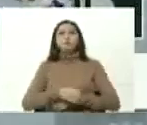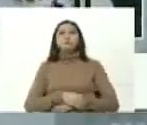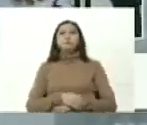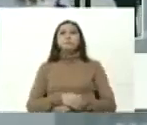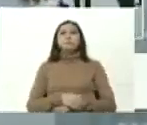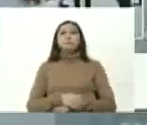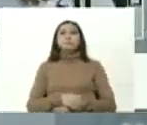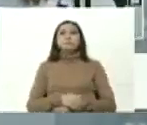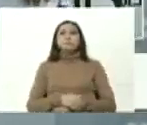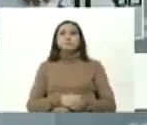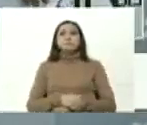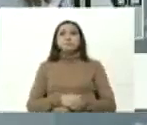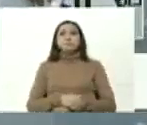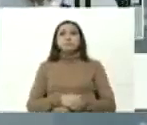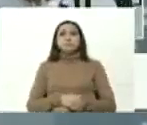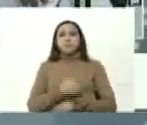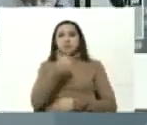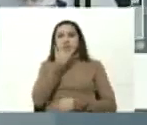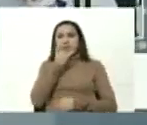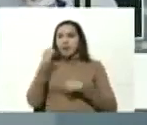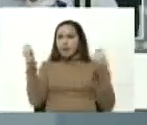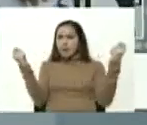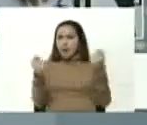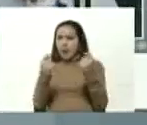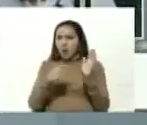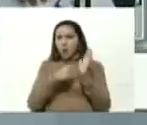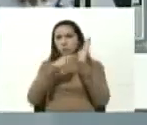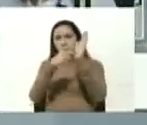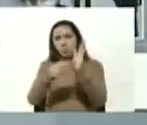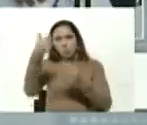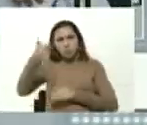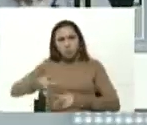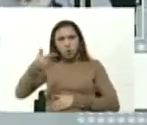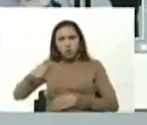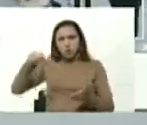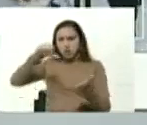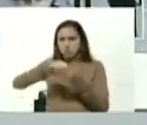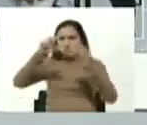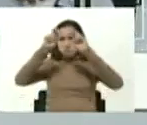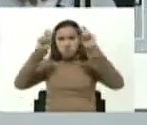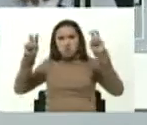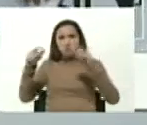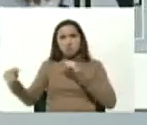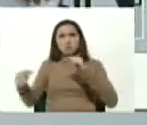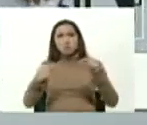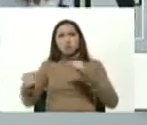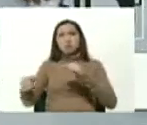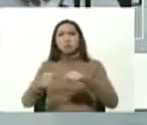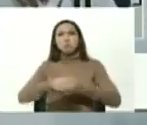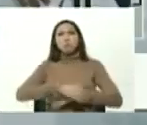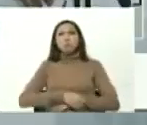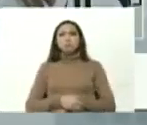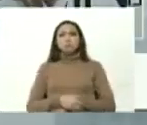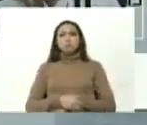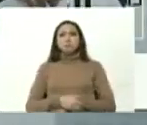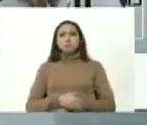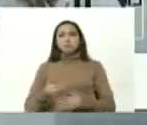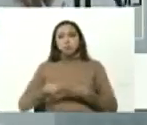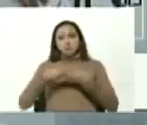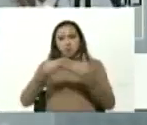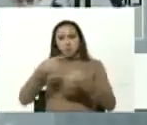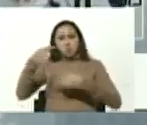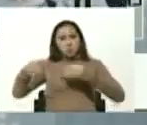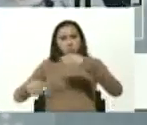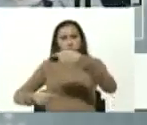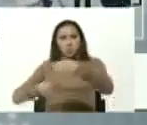la supervisión de lo que ocurre en la campaña, es un tema central, es el tema central para los próximos días. Así